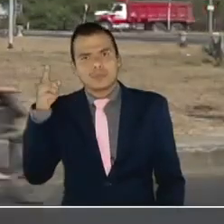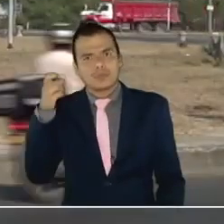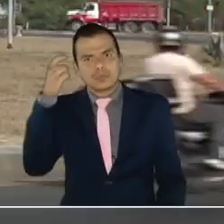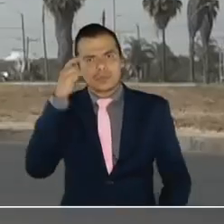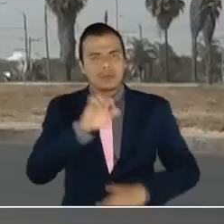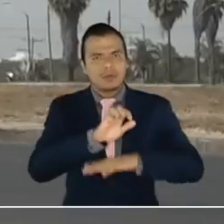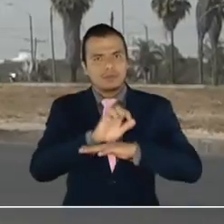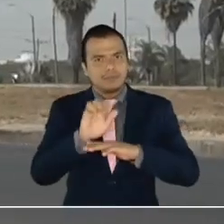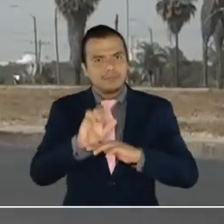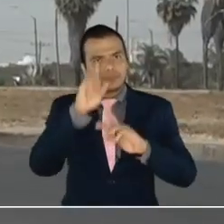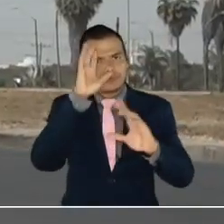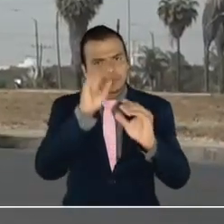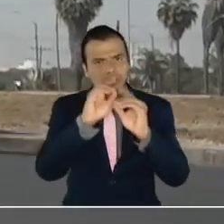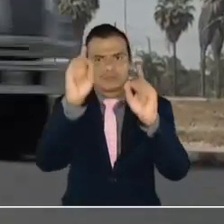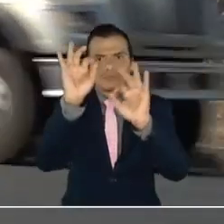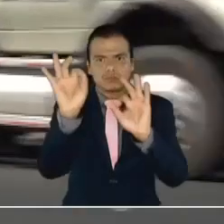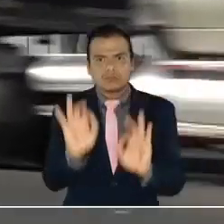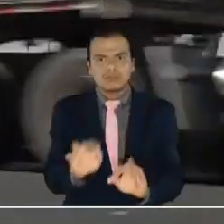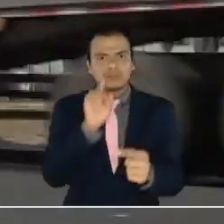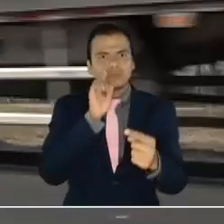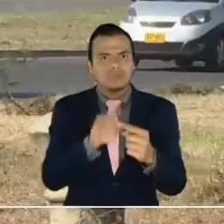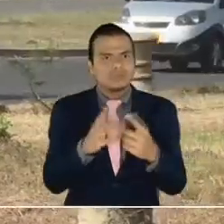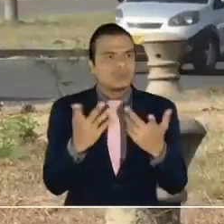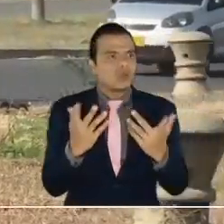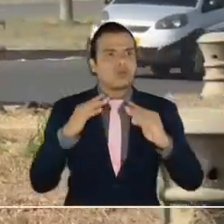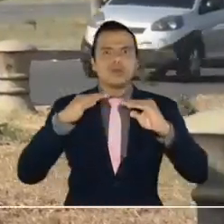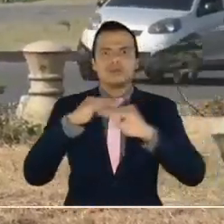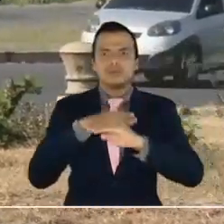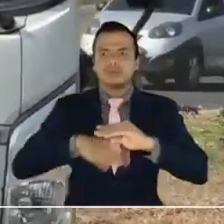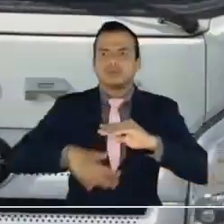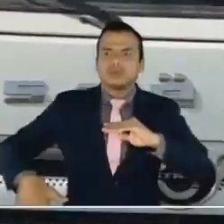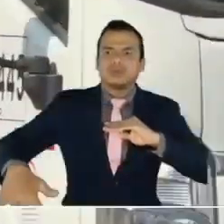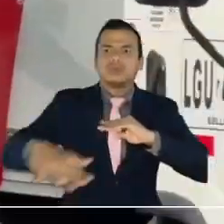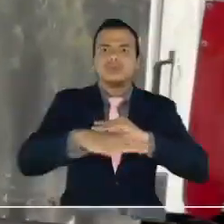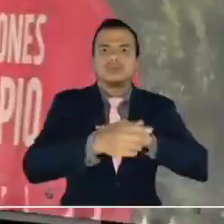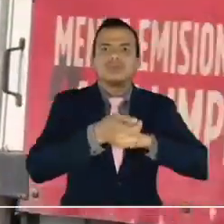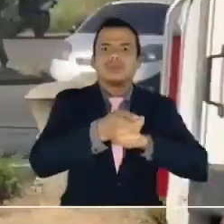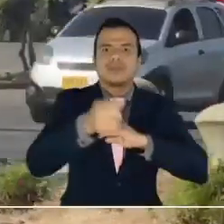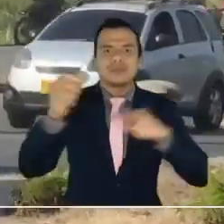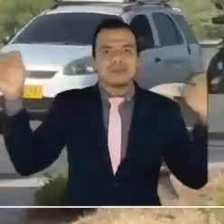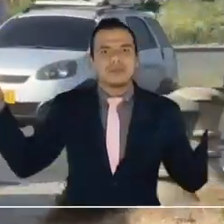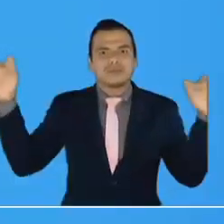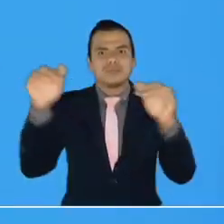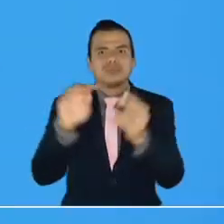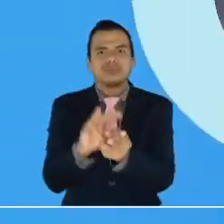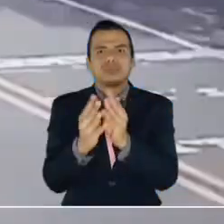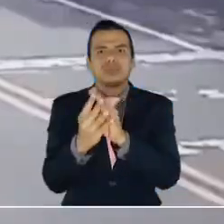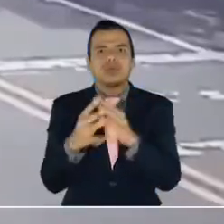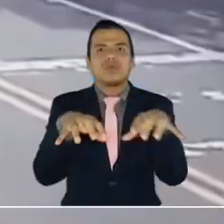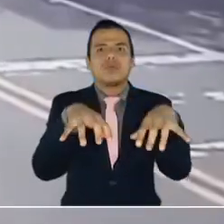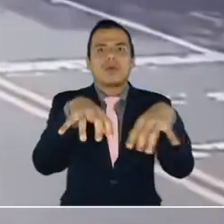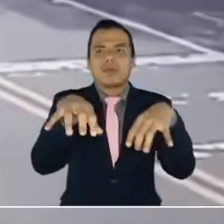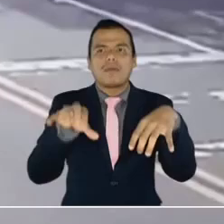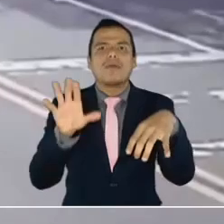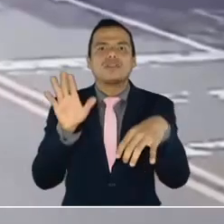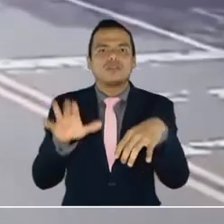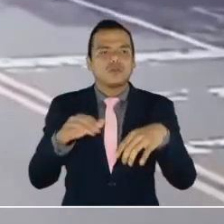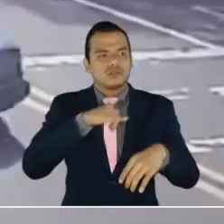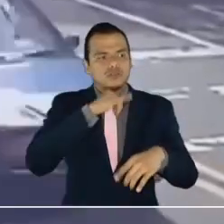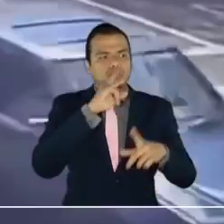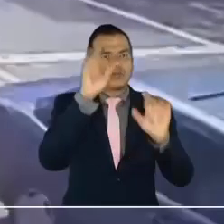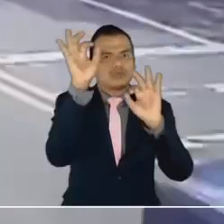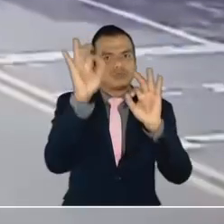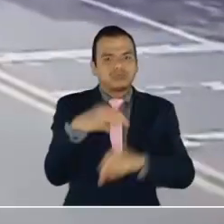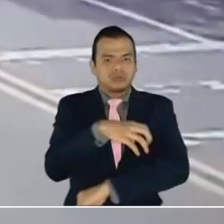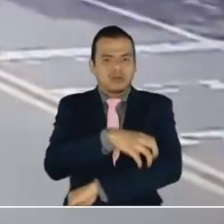de conectividad y transitabilidad en los accesos a la zona sur de la COP16. Trágico accidente de